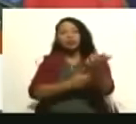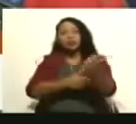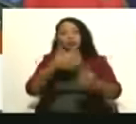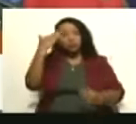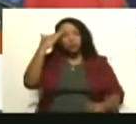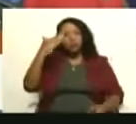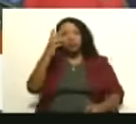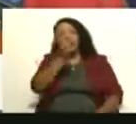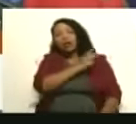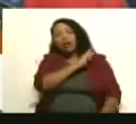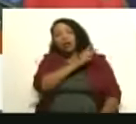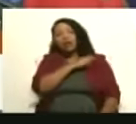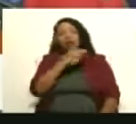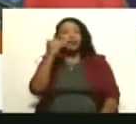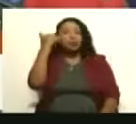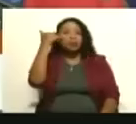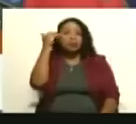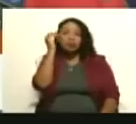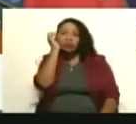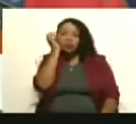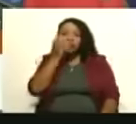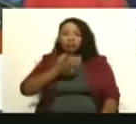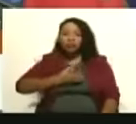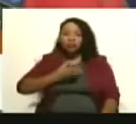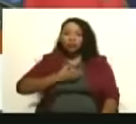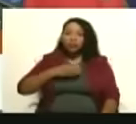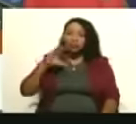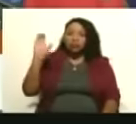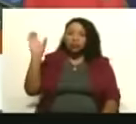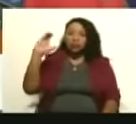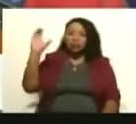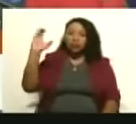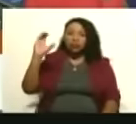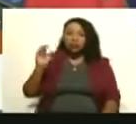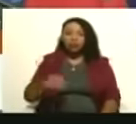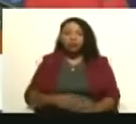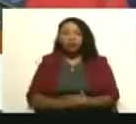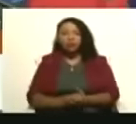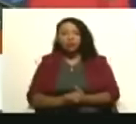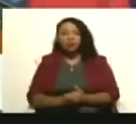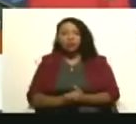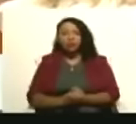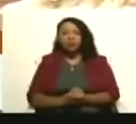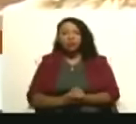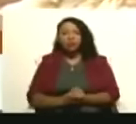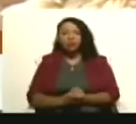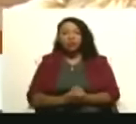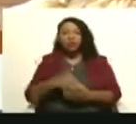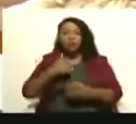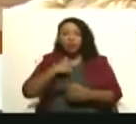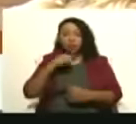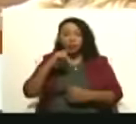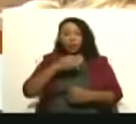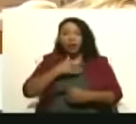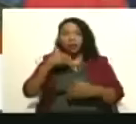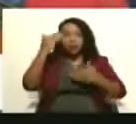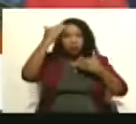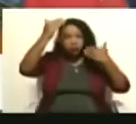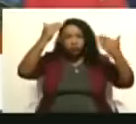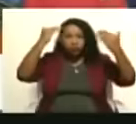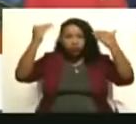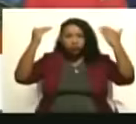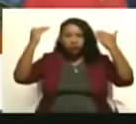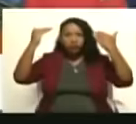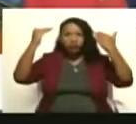en jefa, Carmen Teresa Meléndez Rivas, alcaldesa de Caracas. Quiero saludar también a una